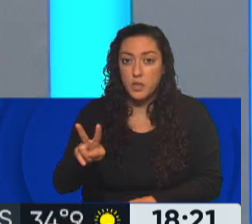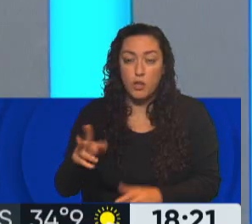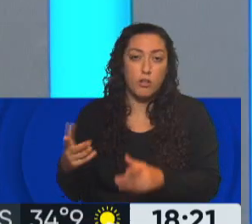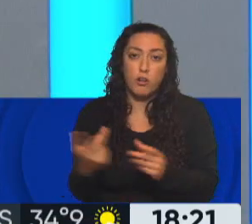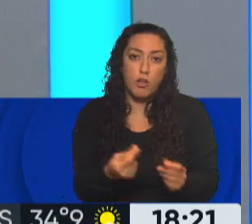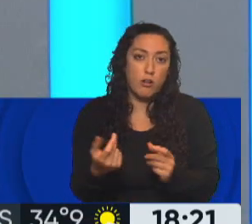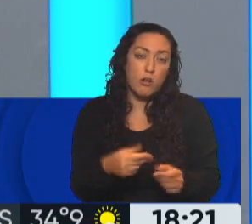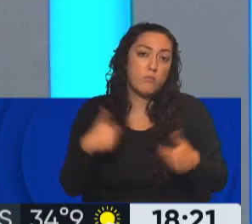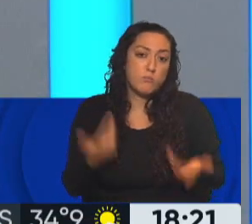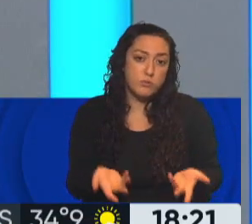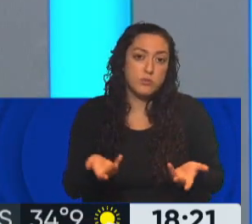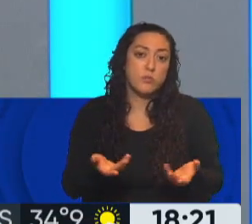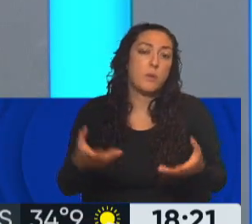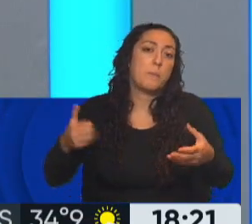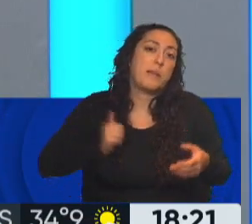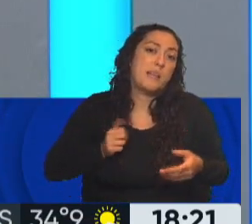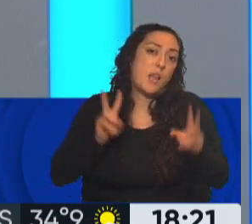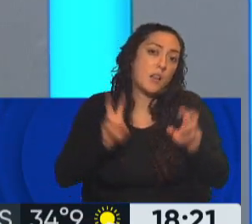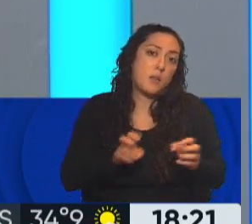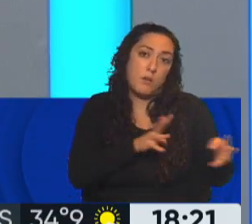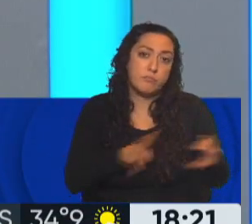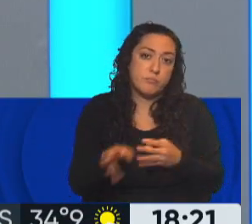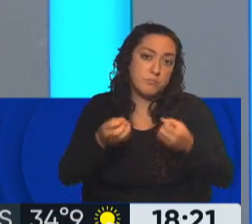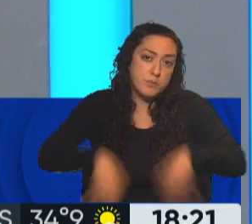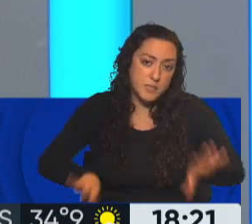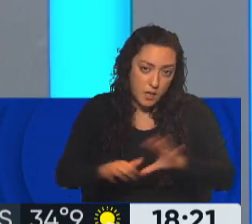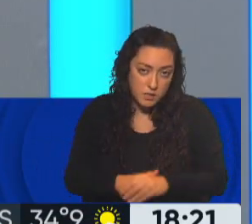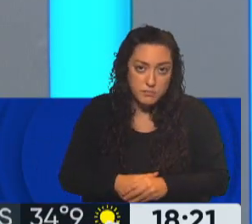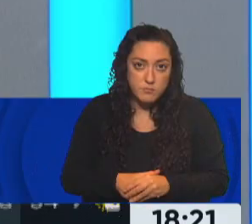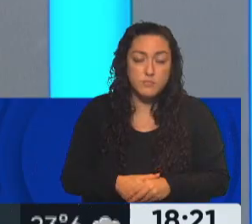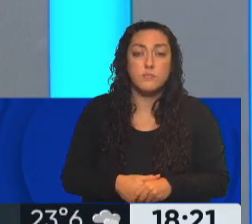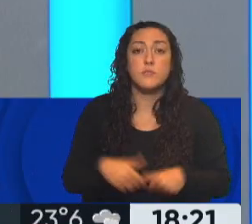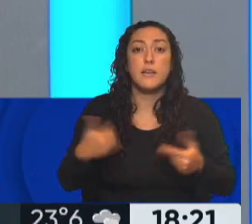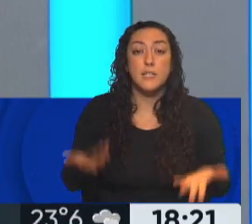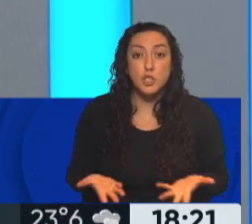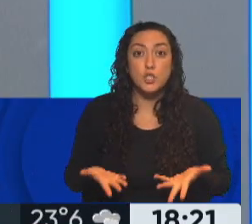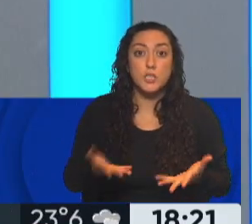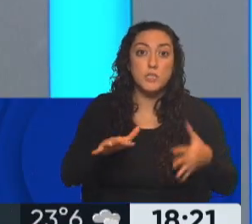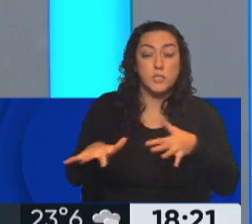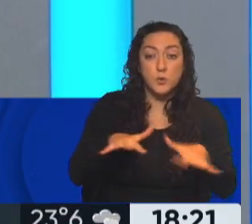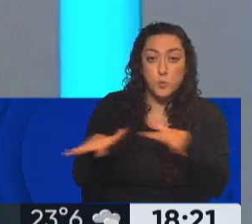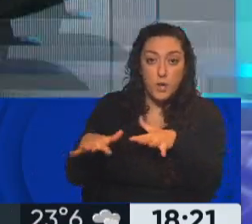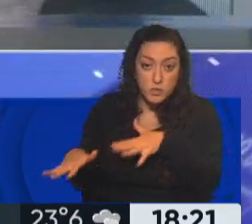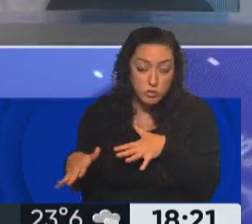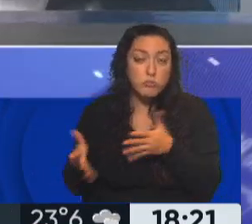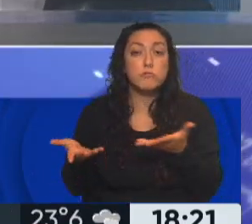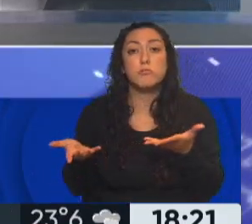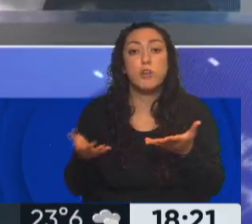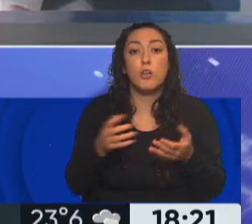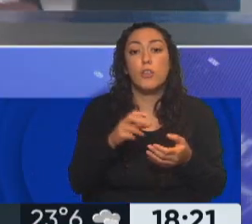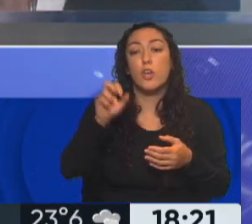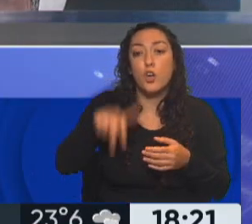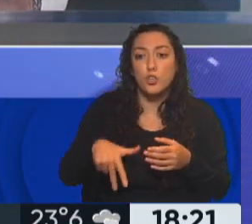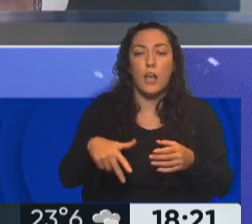la invasión o la operación militar, como la denomina Moscú. De manera que ningún escenario dentro de los tanques de ideas